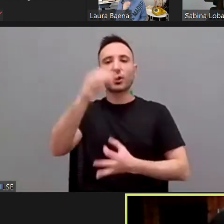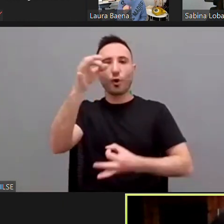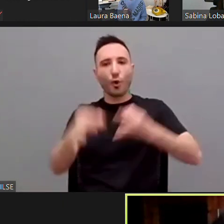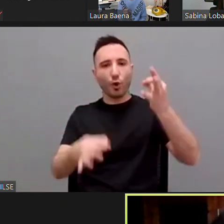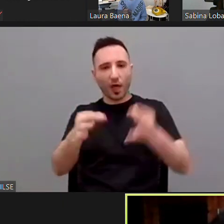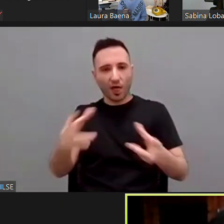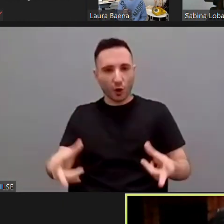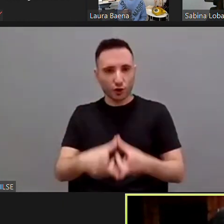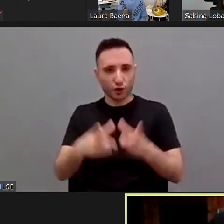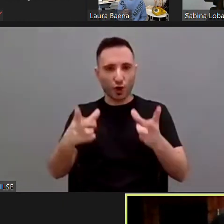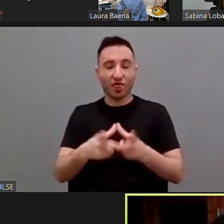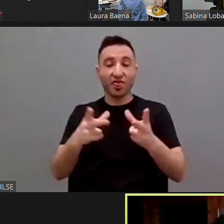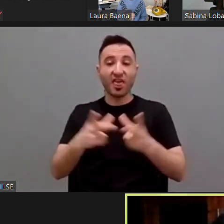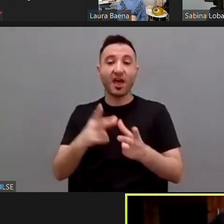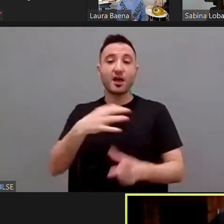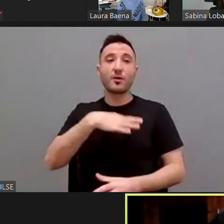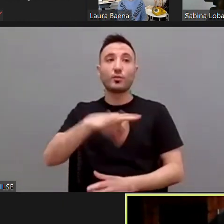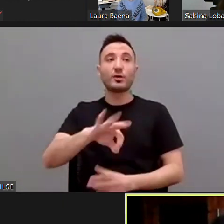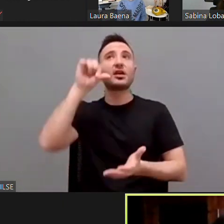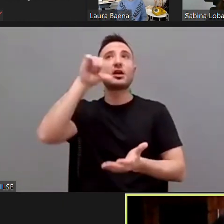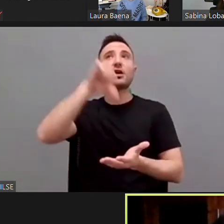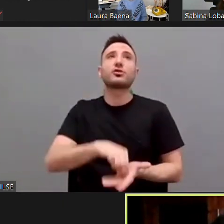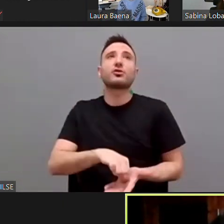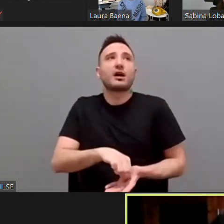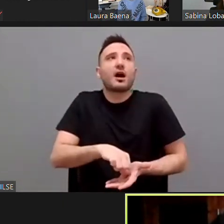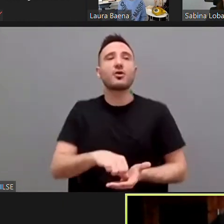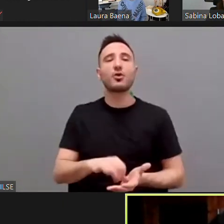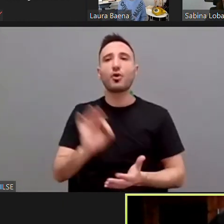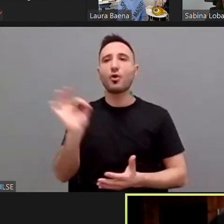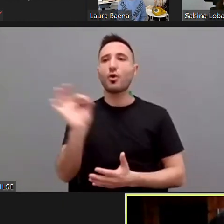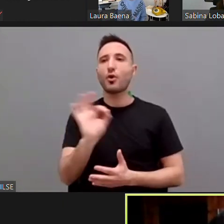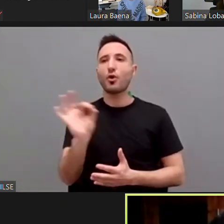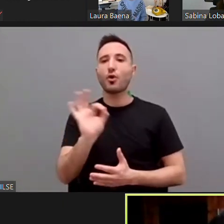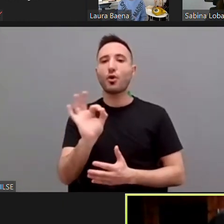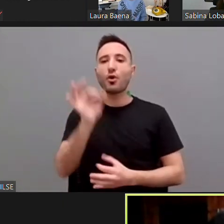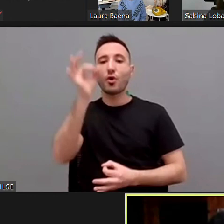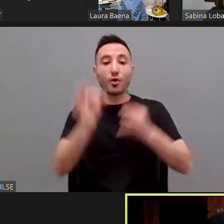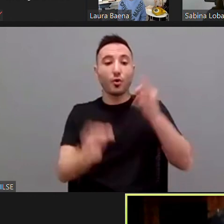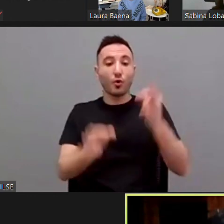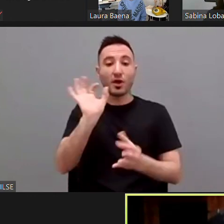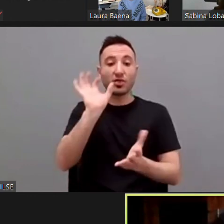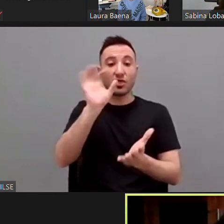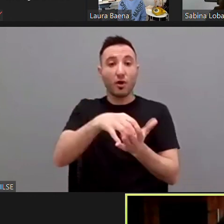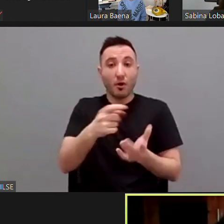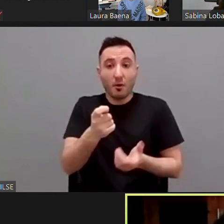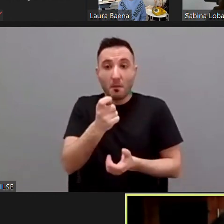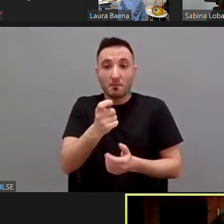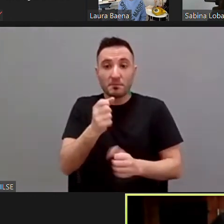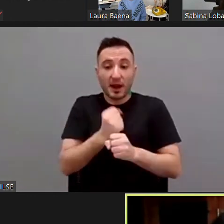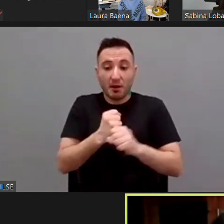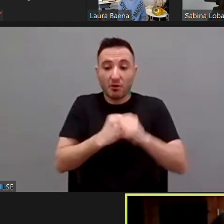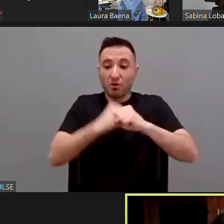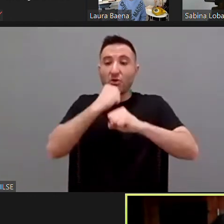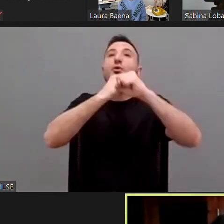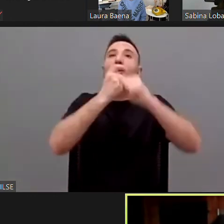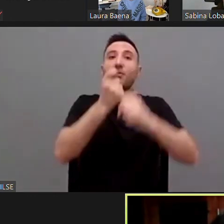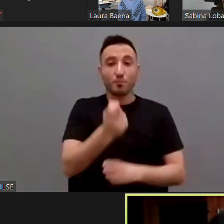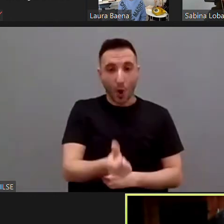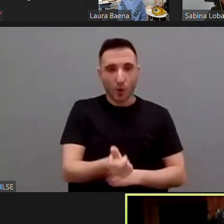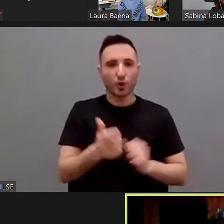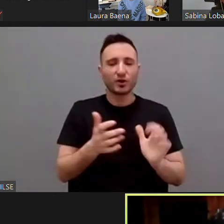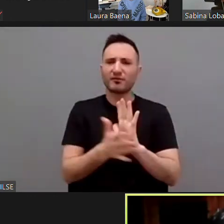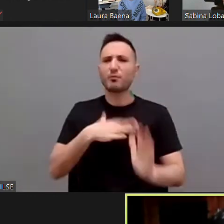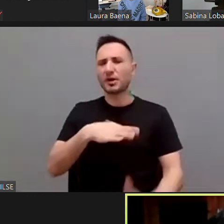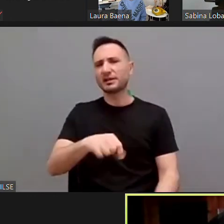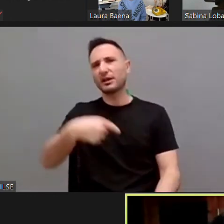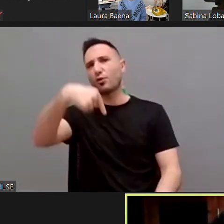mejor una ciudad o un partido judicial que esté poco atascado, pues probablemente en un mes podría tener sentencia.